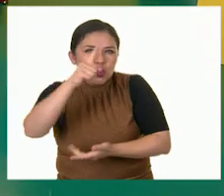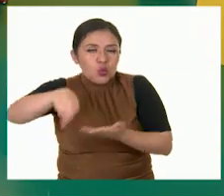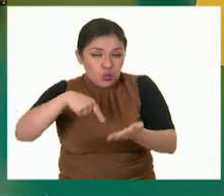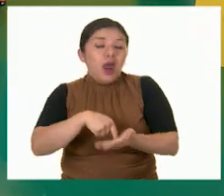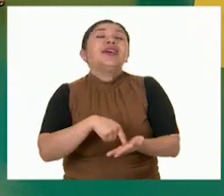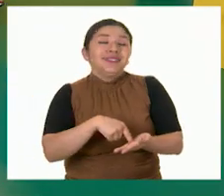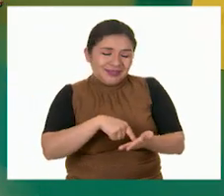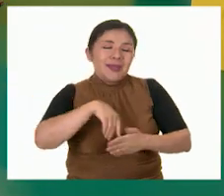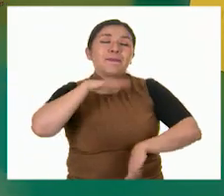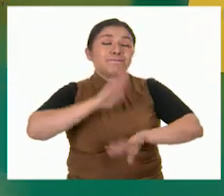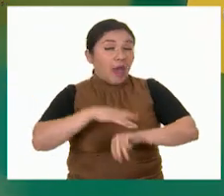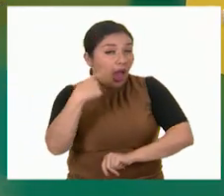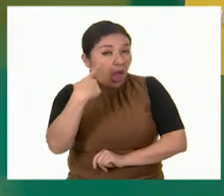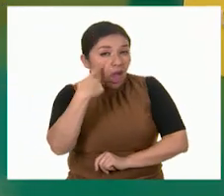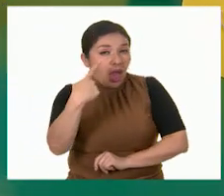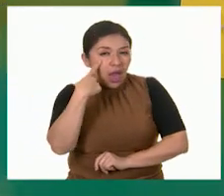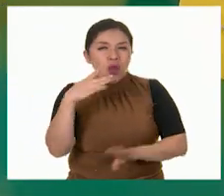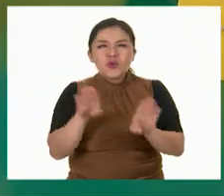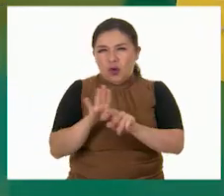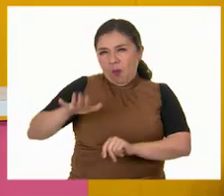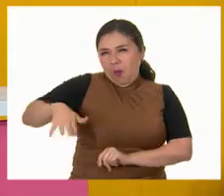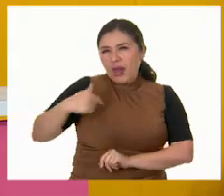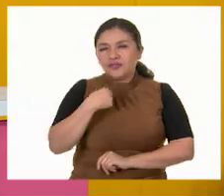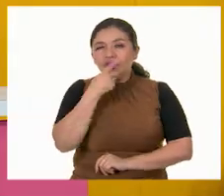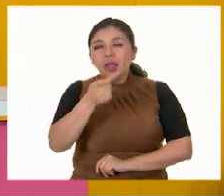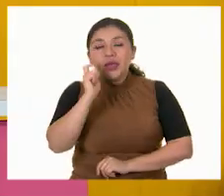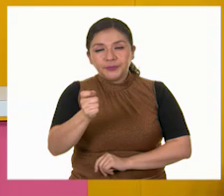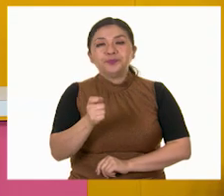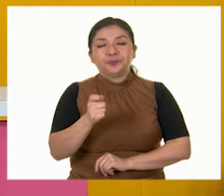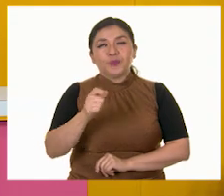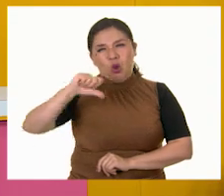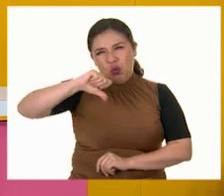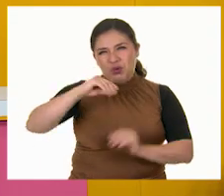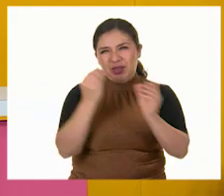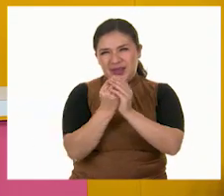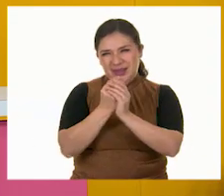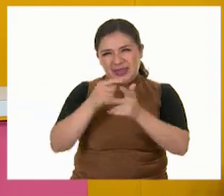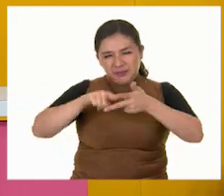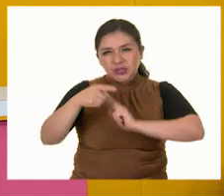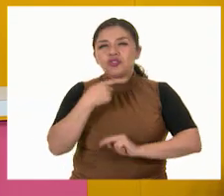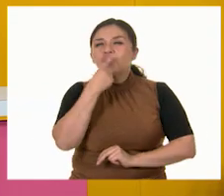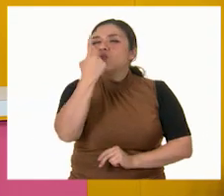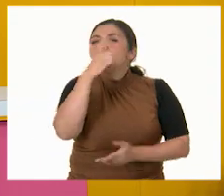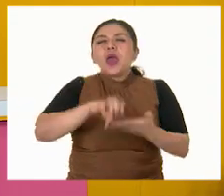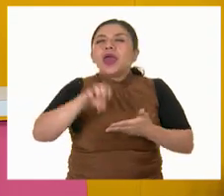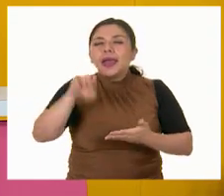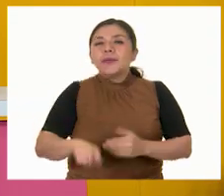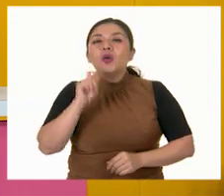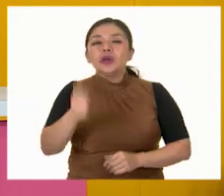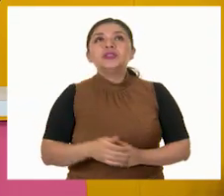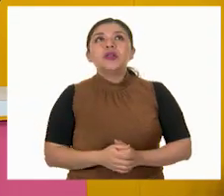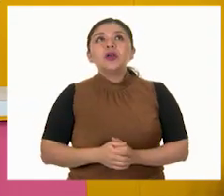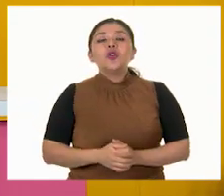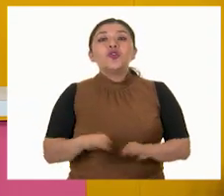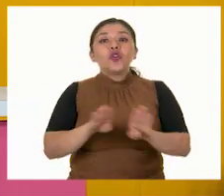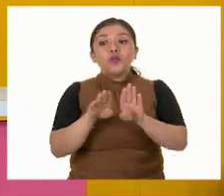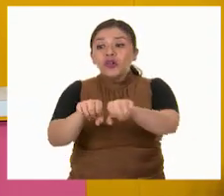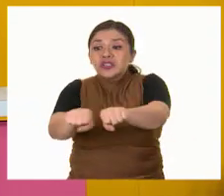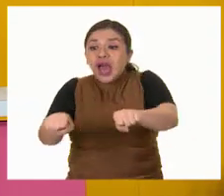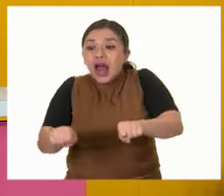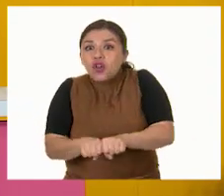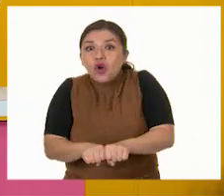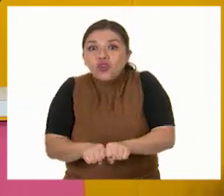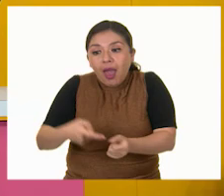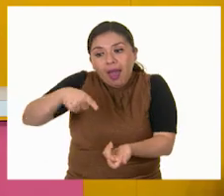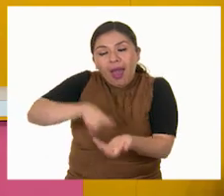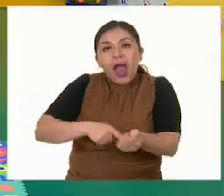sí, sí, sobre todo, como lo decíamos, pues al inicio del programa, un ejemplo de esto, pues es el salón en el que